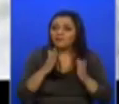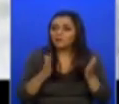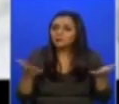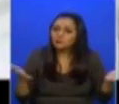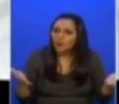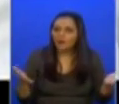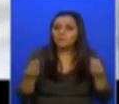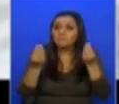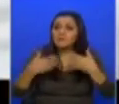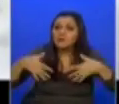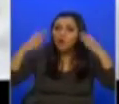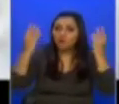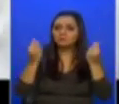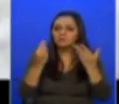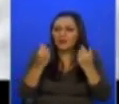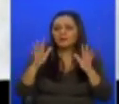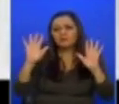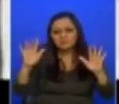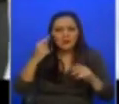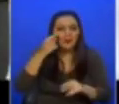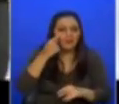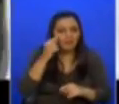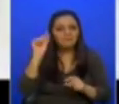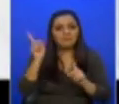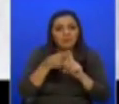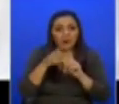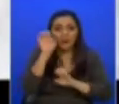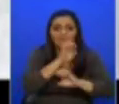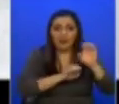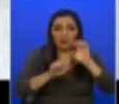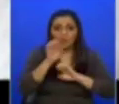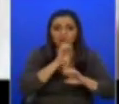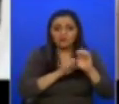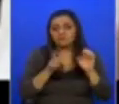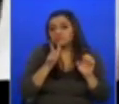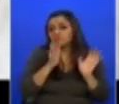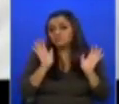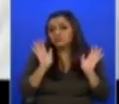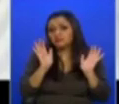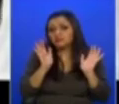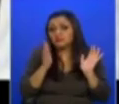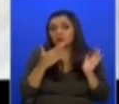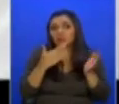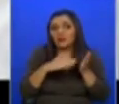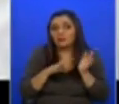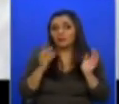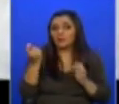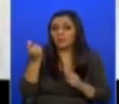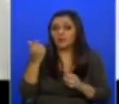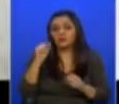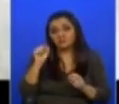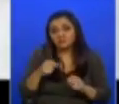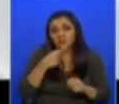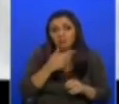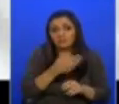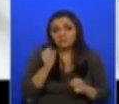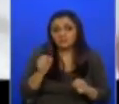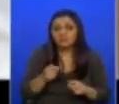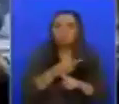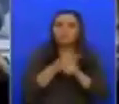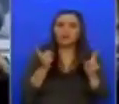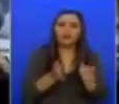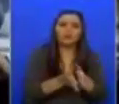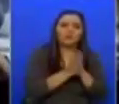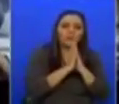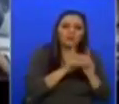cuesta decenas, sino centenas de millones de dólares. Así que si todo ya puede acabarse con 10,000ones, eso es una gran noticia. Así que conversemos al respecto. Y